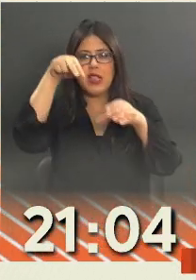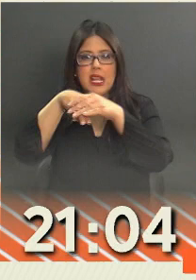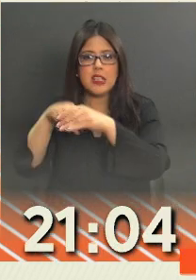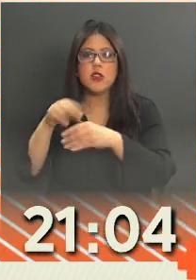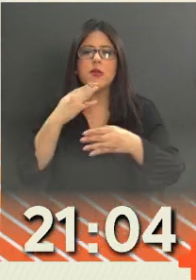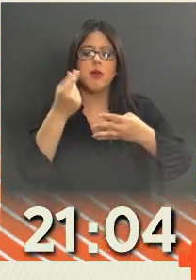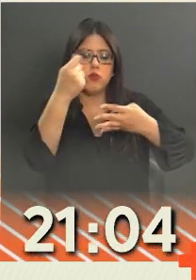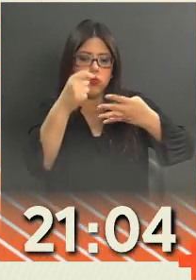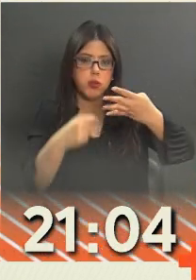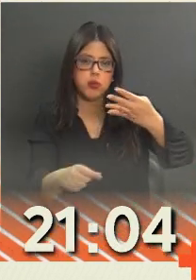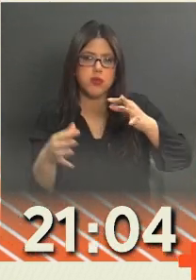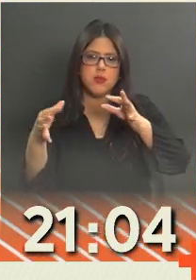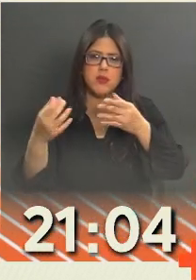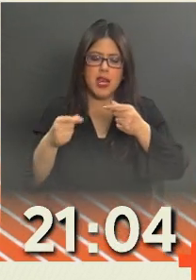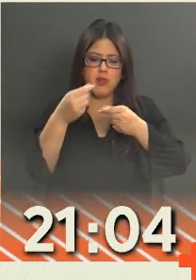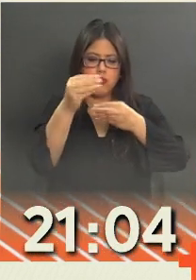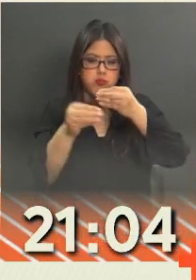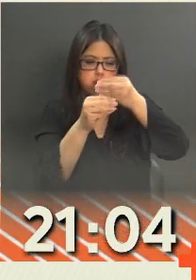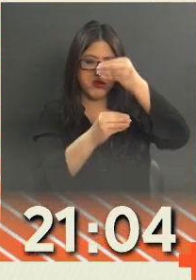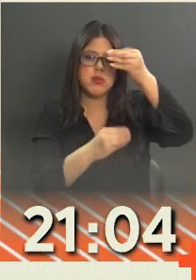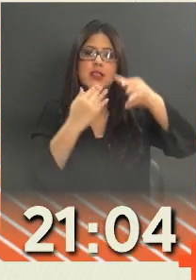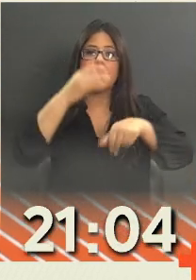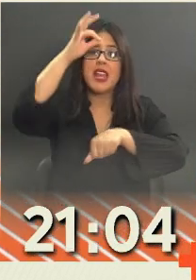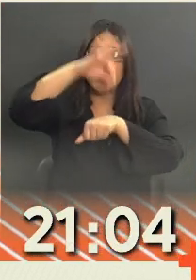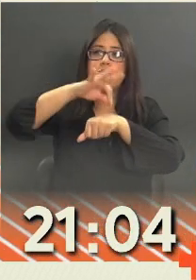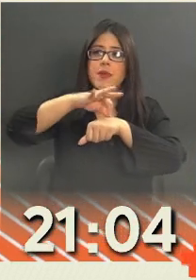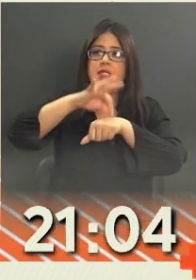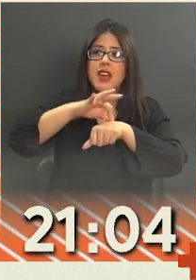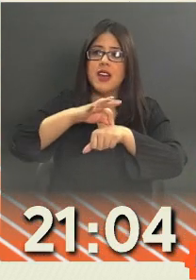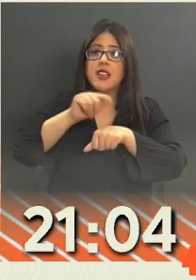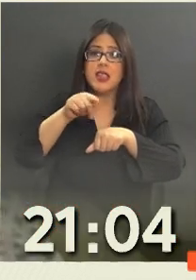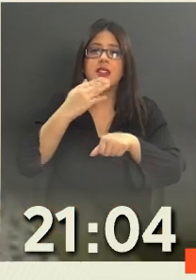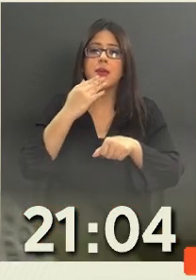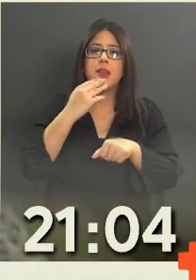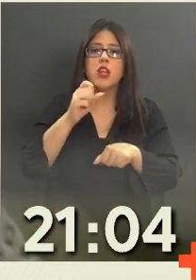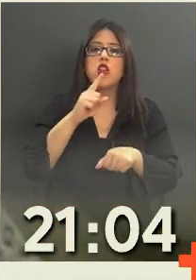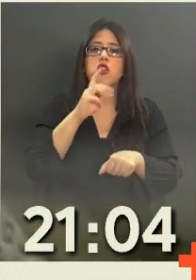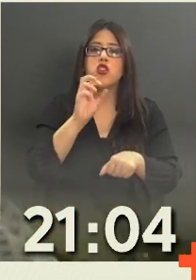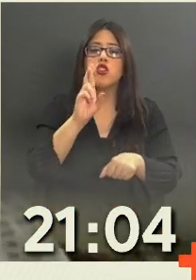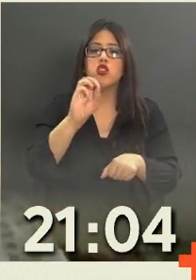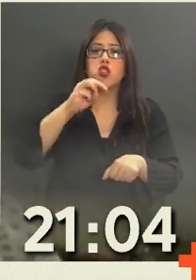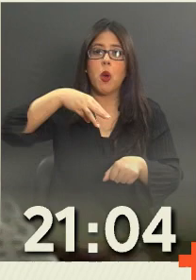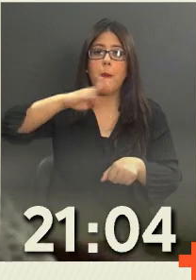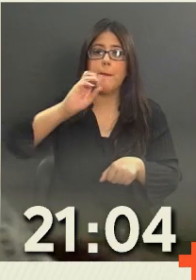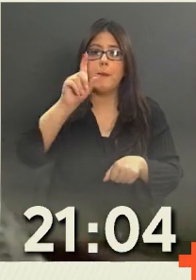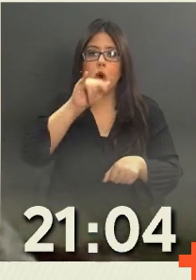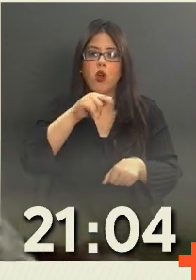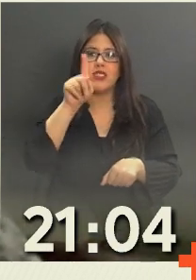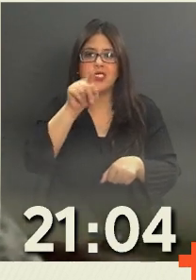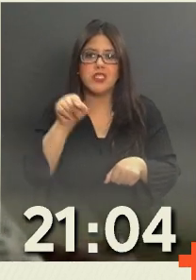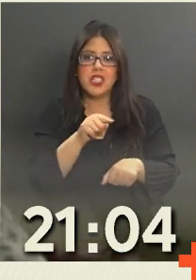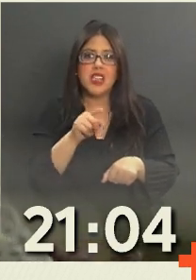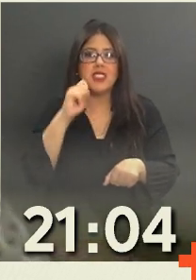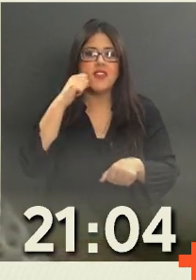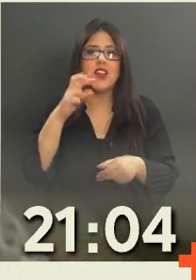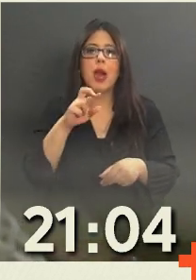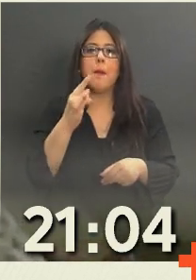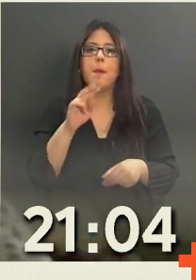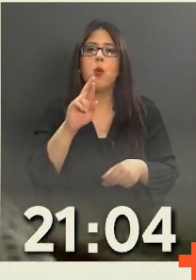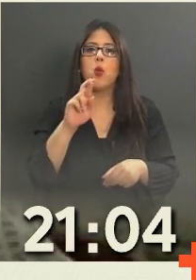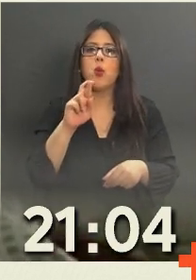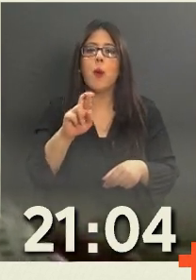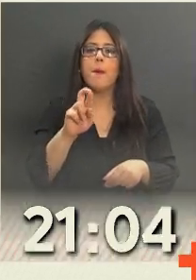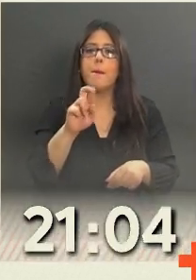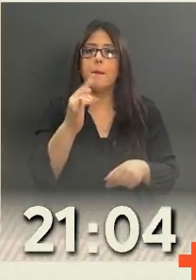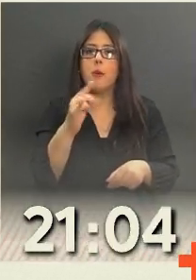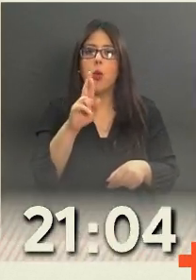fueron sucediendo, entre ellas la enfermedad de Behcet y una trombocitopenia inmunitaria, anteriormente conocida como púrpura. Pero ninguna de